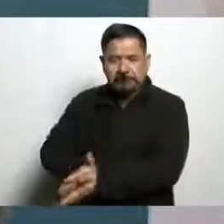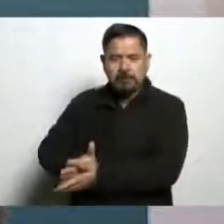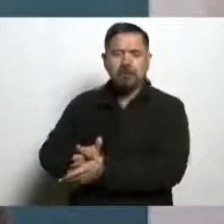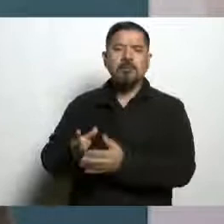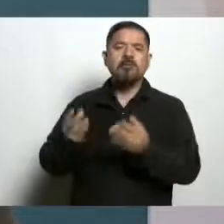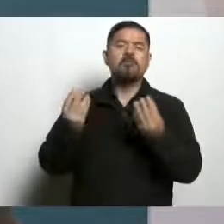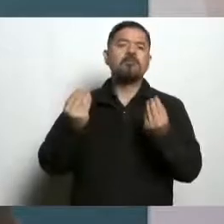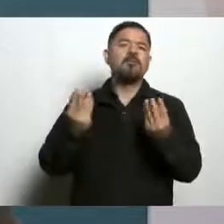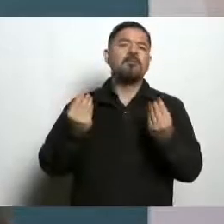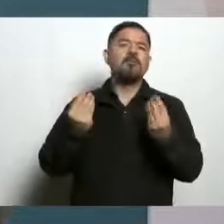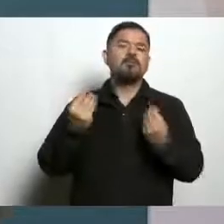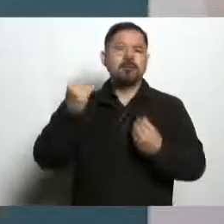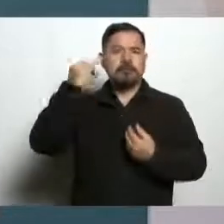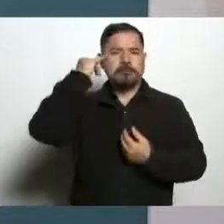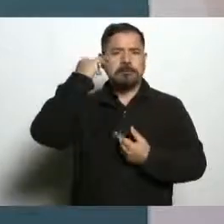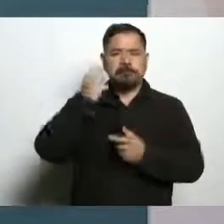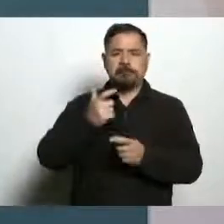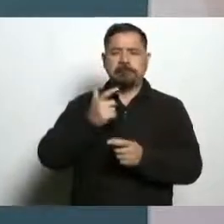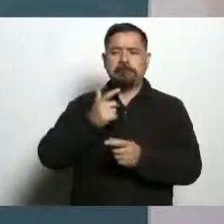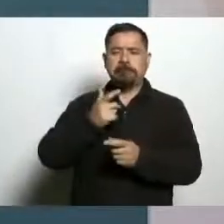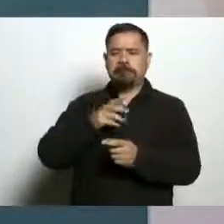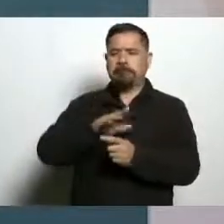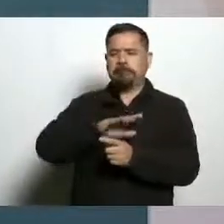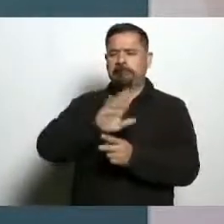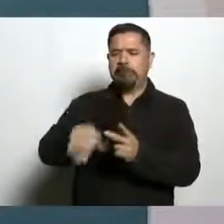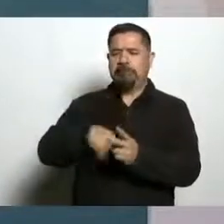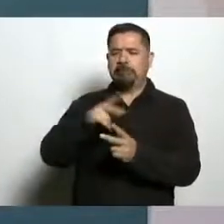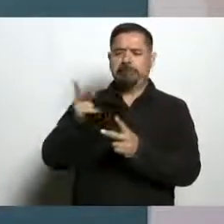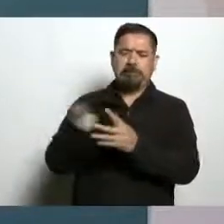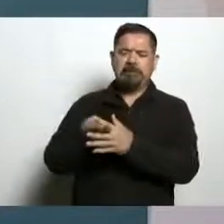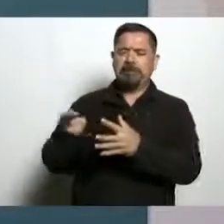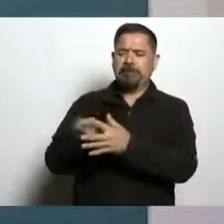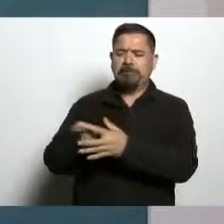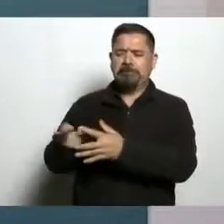asesinaron a cerca de 15,000 yaquis,